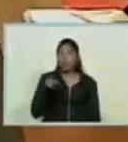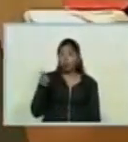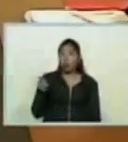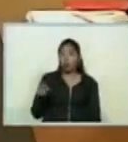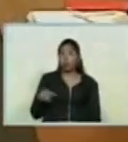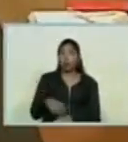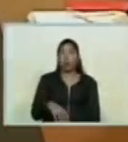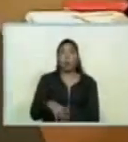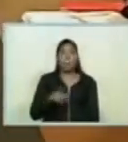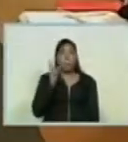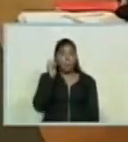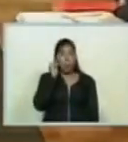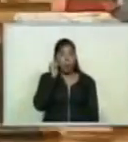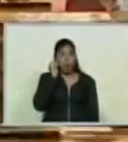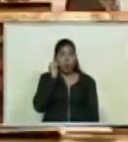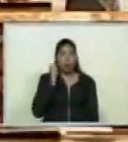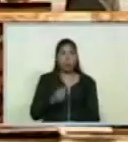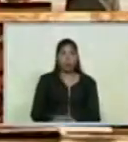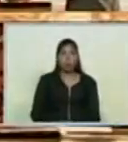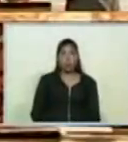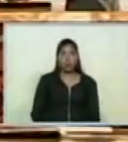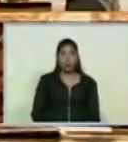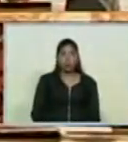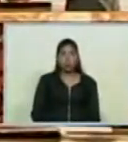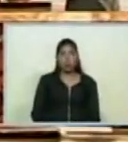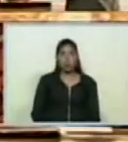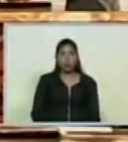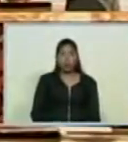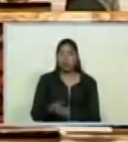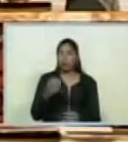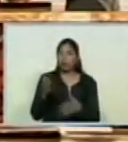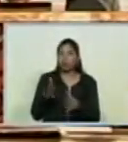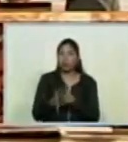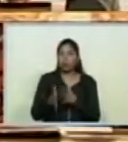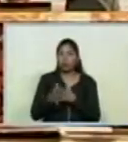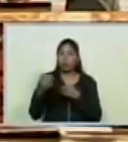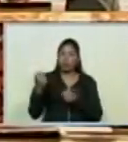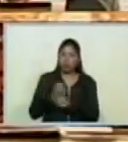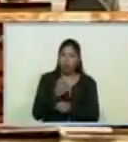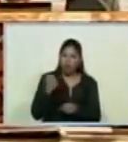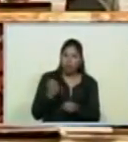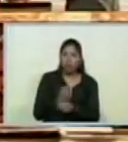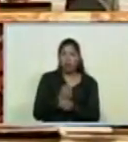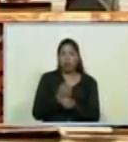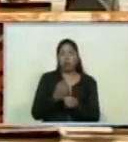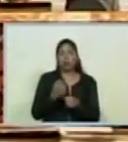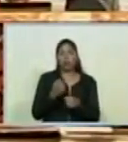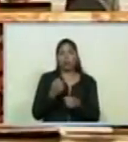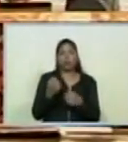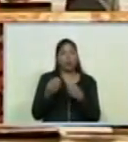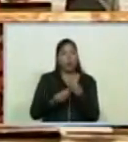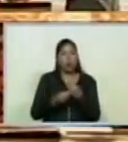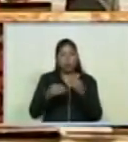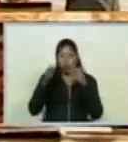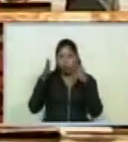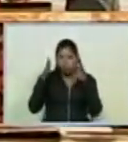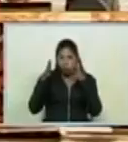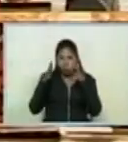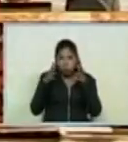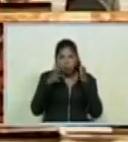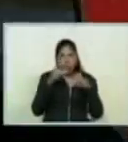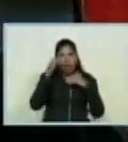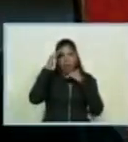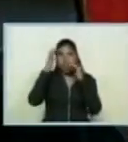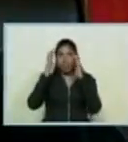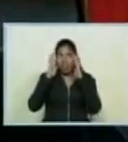Frente Miranda, se están forjando en el trabajo social, en la lucha social, en la pedagogía social, en